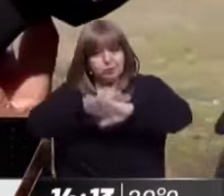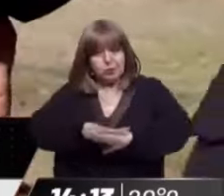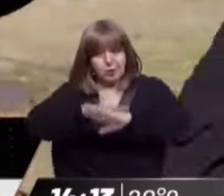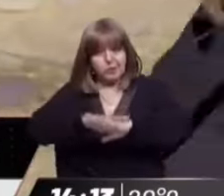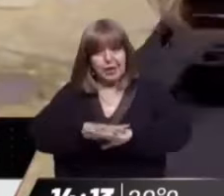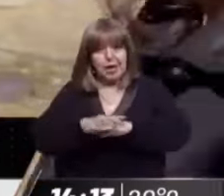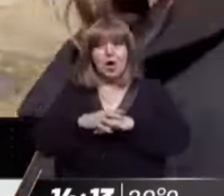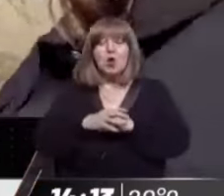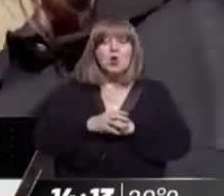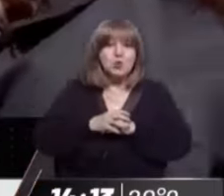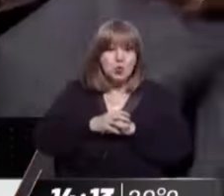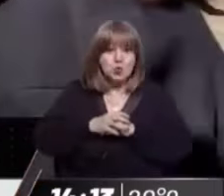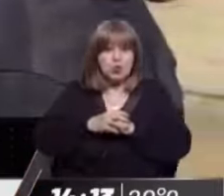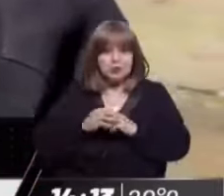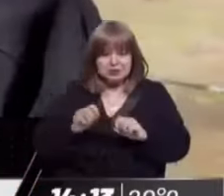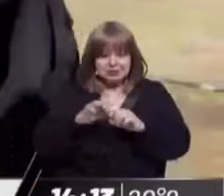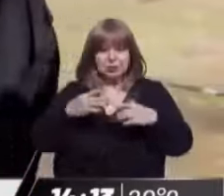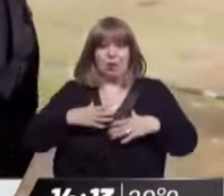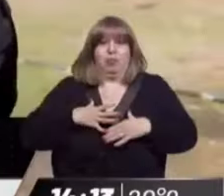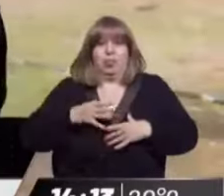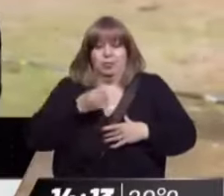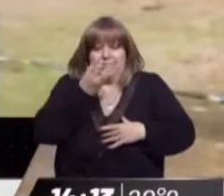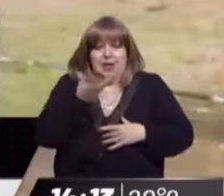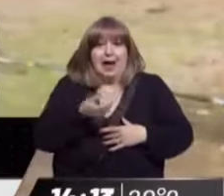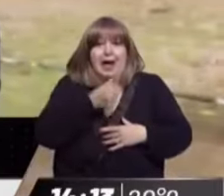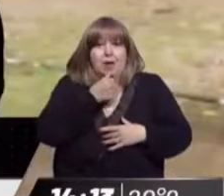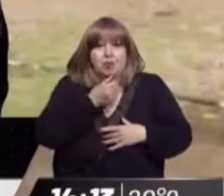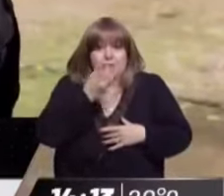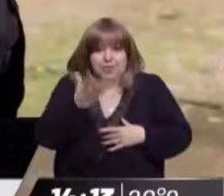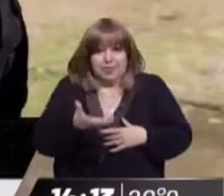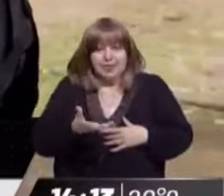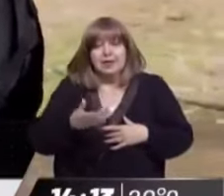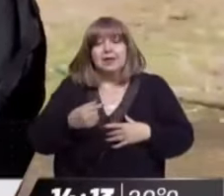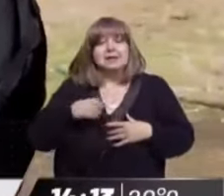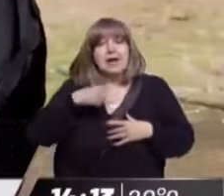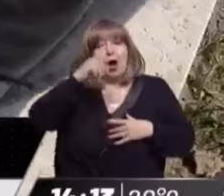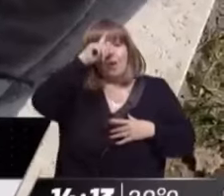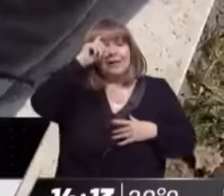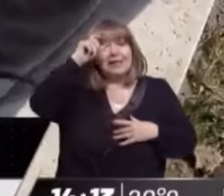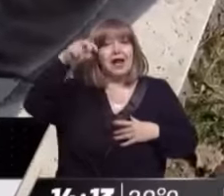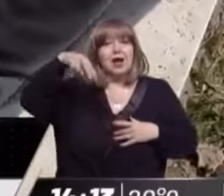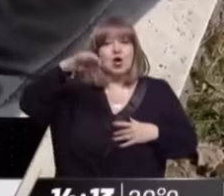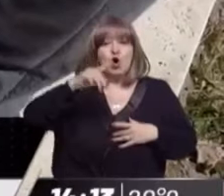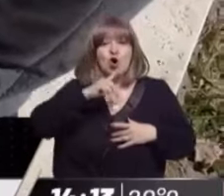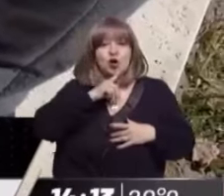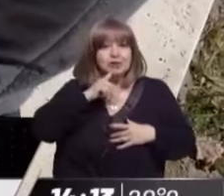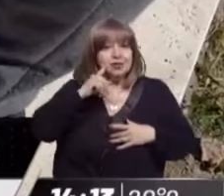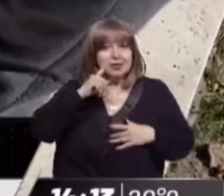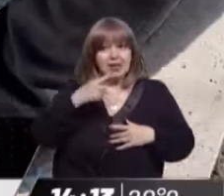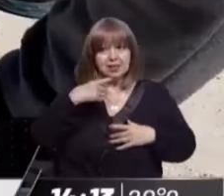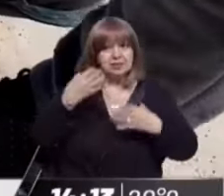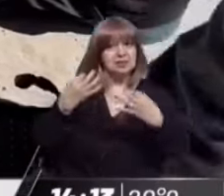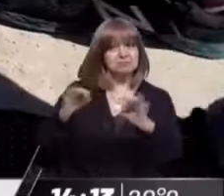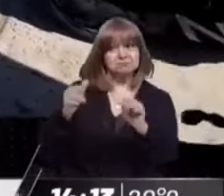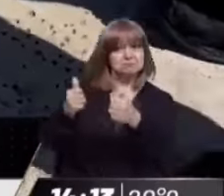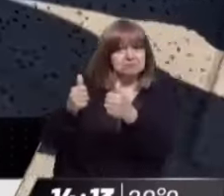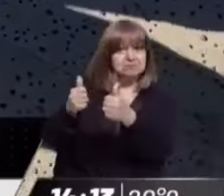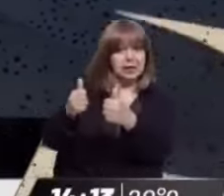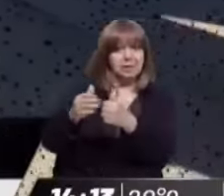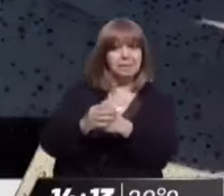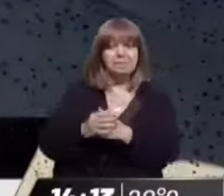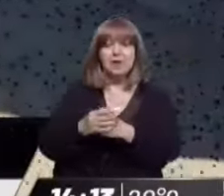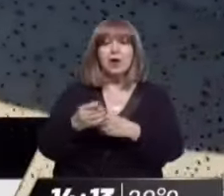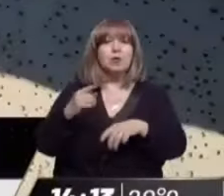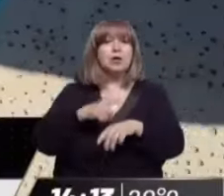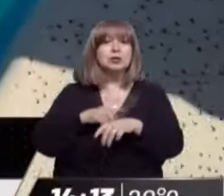nos decían desde el hospital pero está estable Claro está estable ya y según dicen que ya mañana pasado le dan el alta cuánto tiempo estuvo dentro de